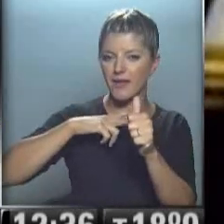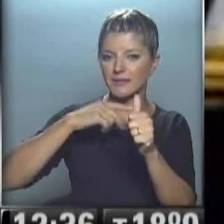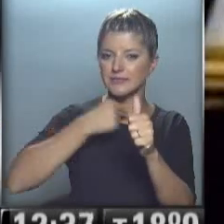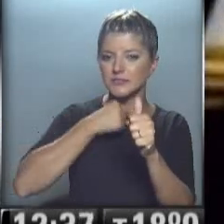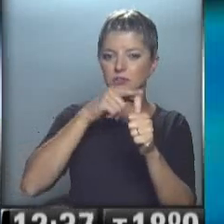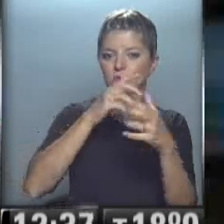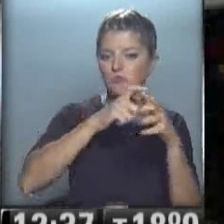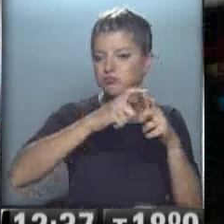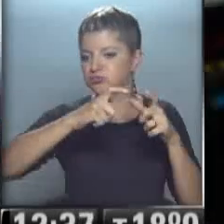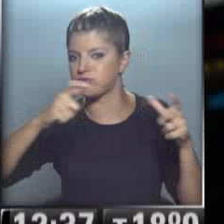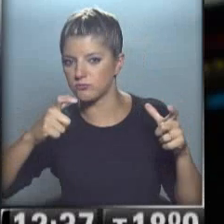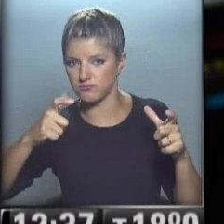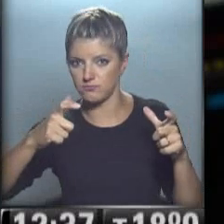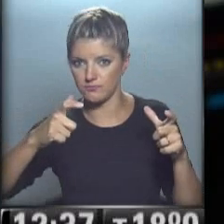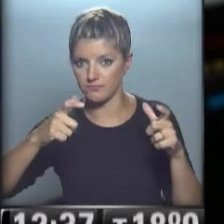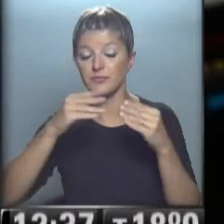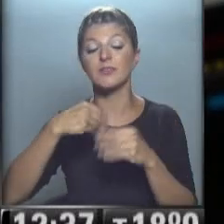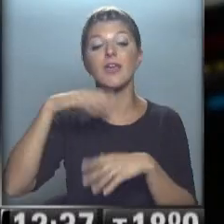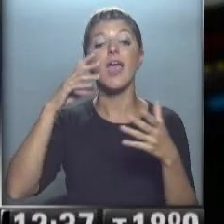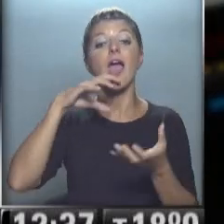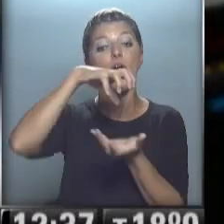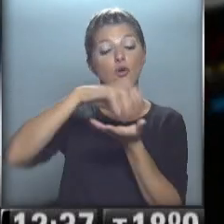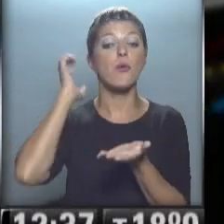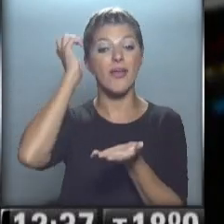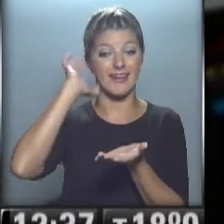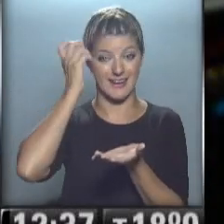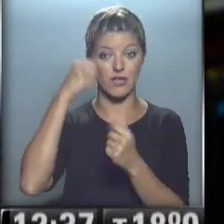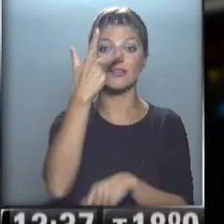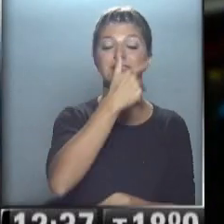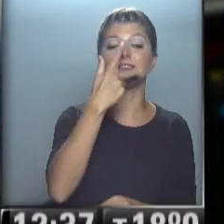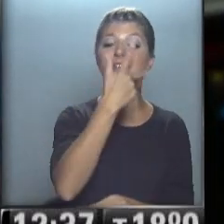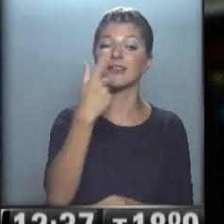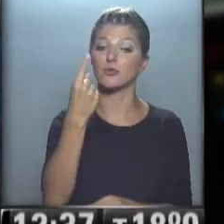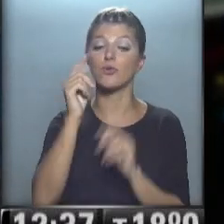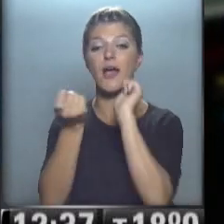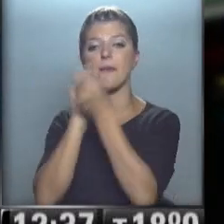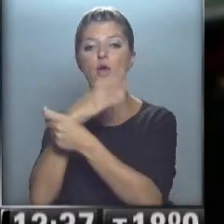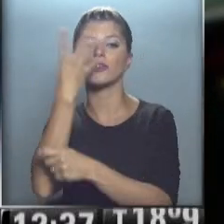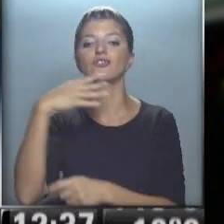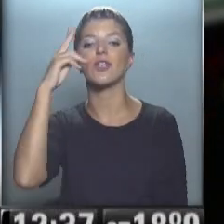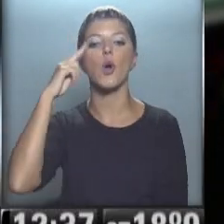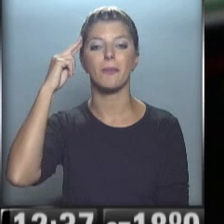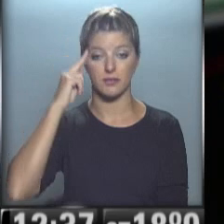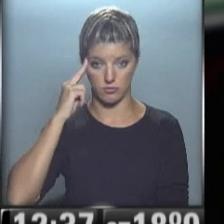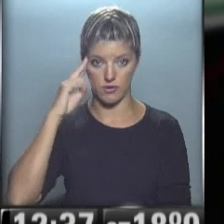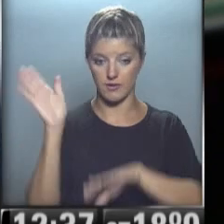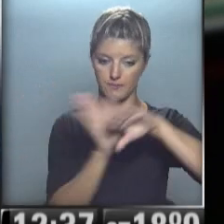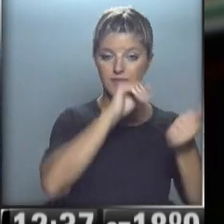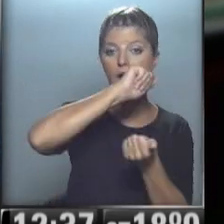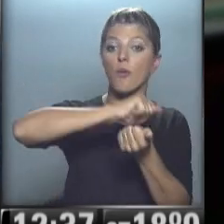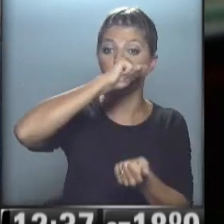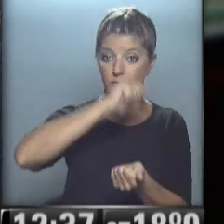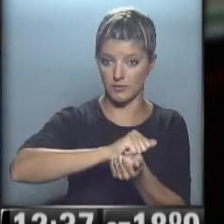se triplicaron las emisoras radiales pasaron de 331 a 499 las publicaciones